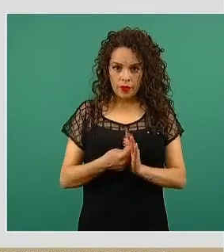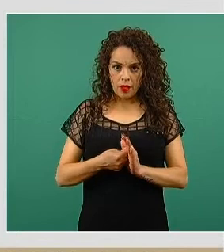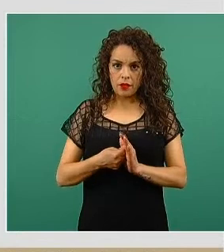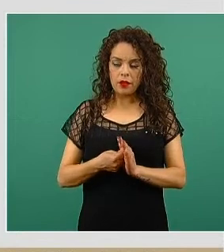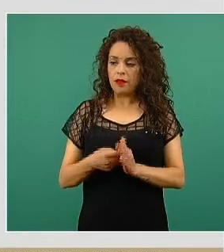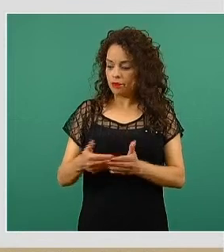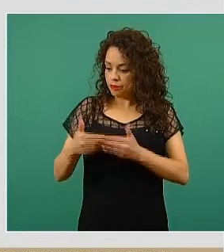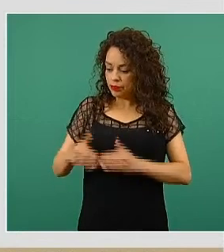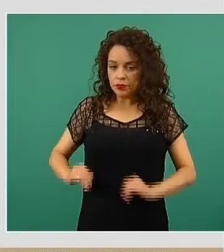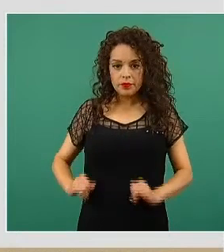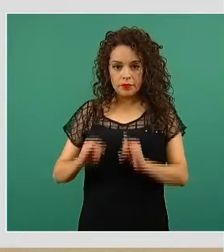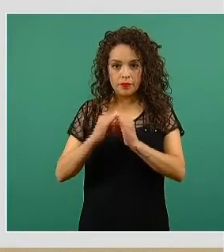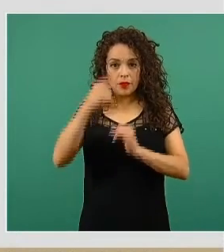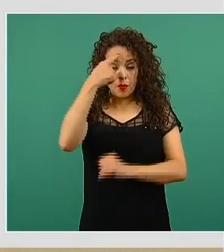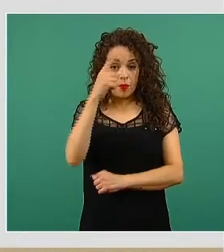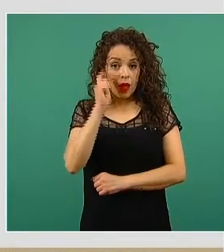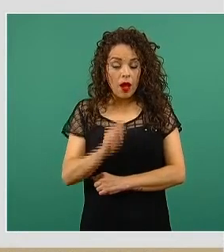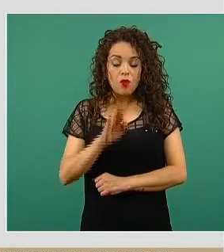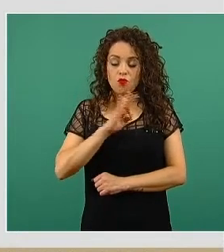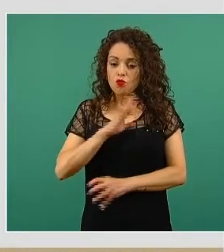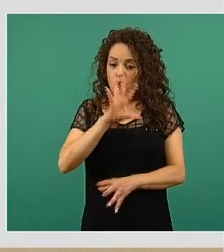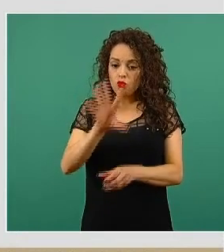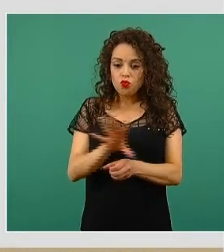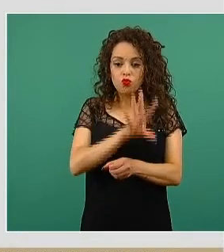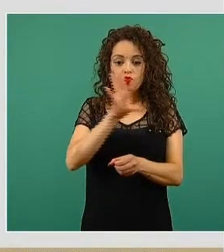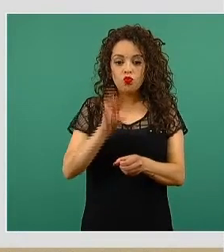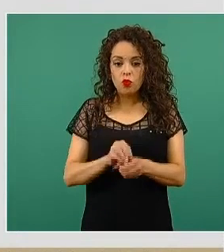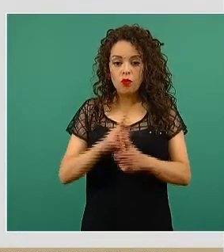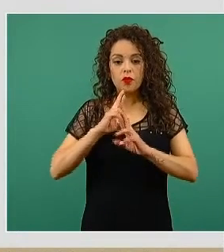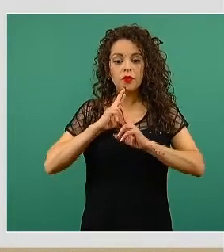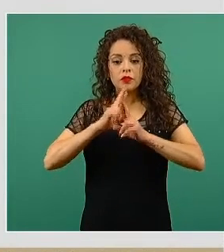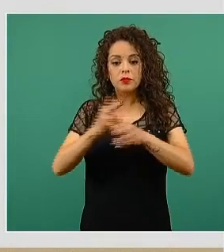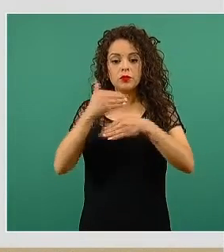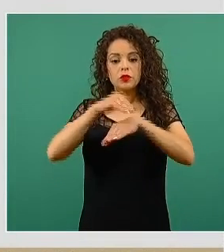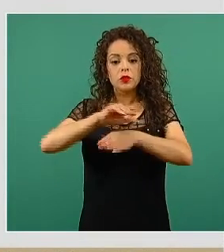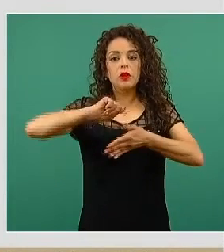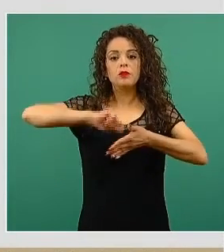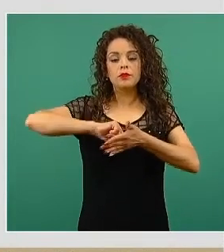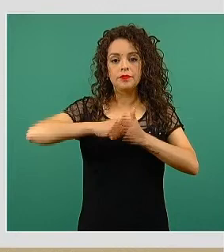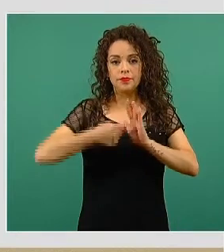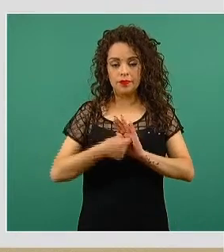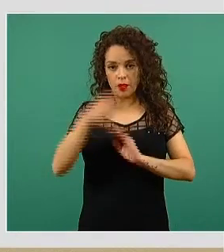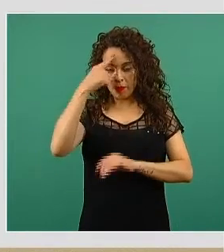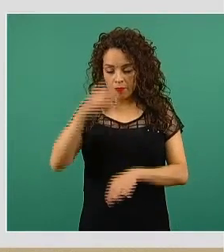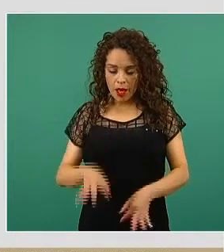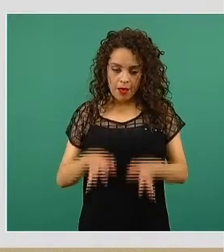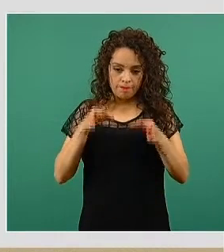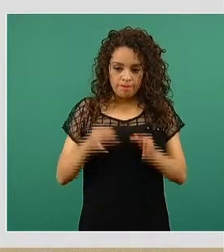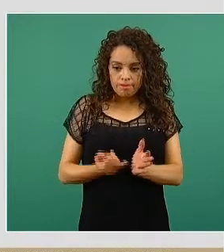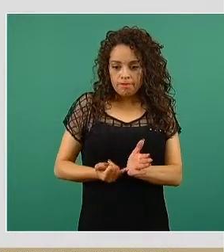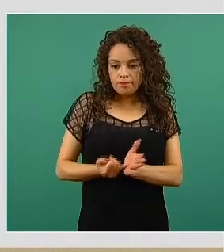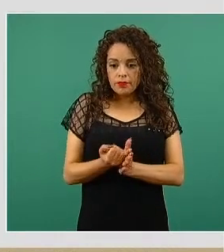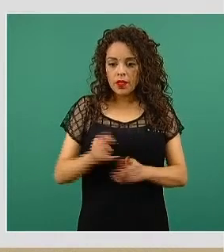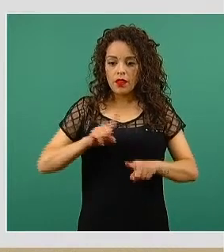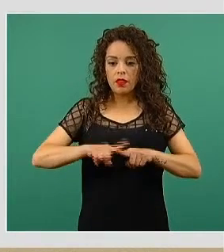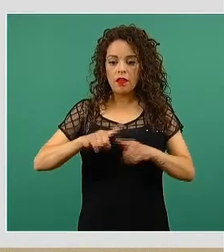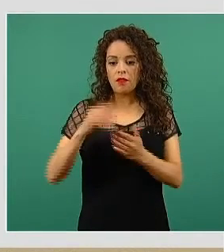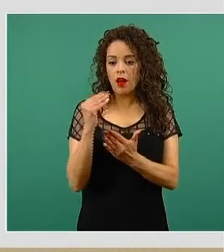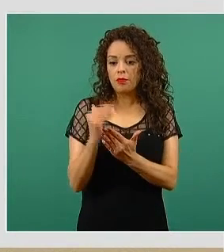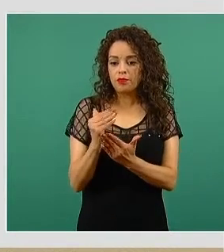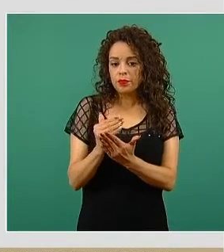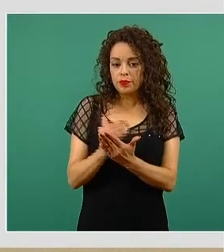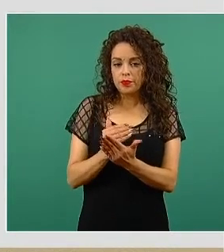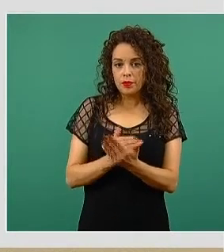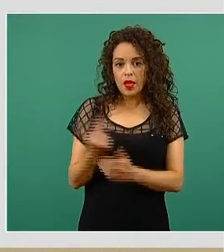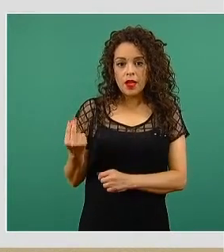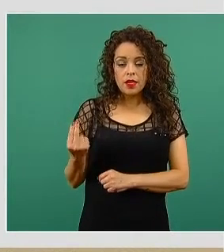precisamente para poder llevar a cabo ahora sí toda la respuesta técnica, definir y llevar a cabo todos los lineamientos y lo que se iba